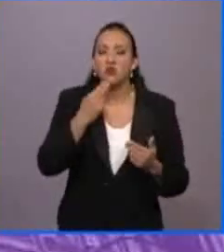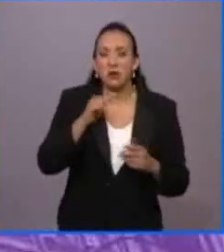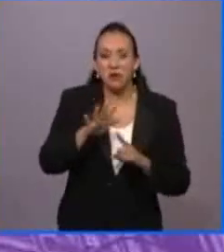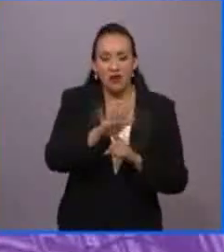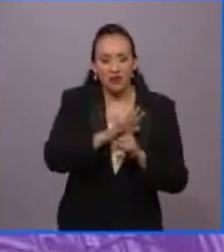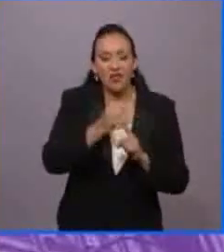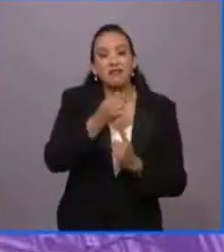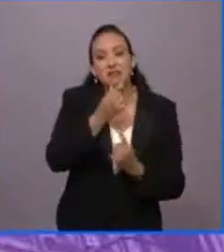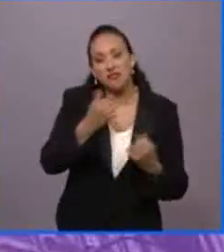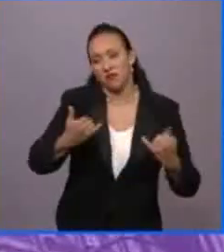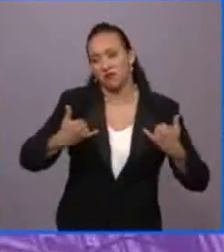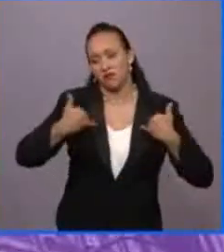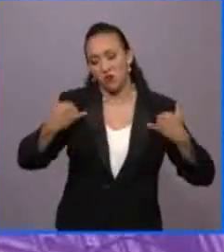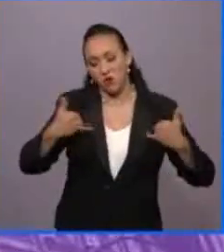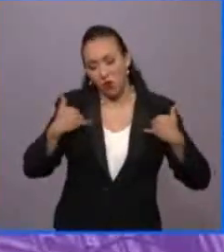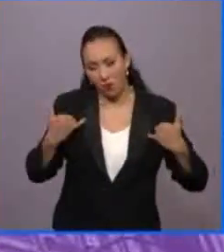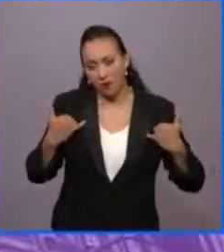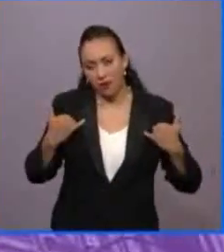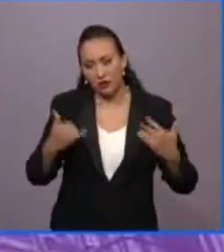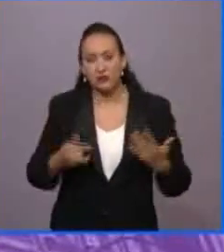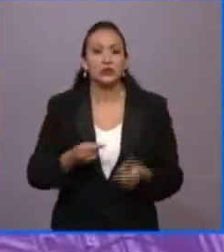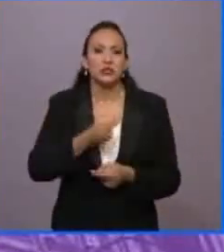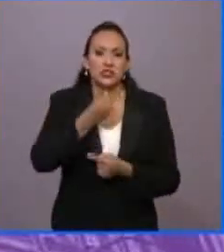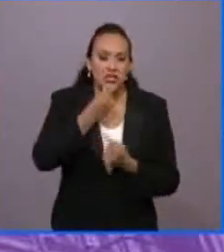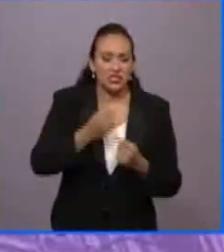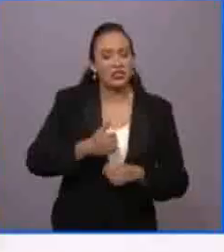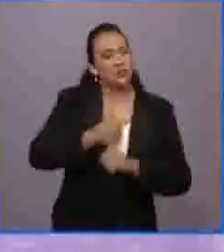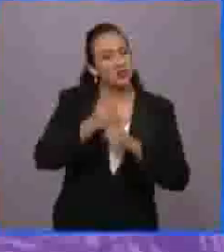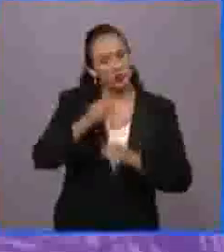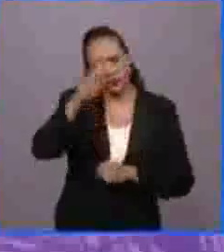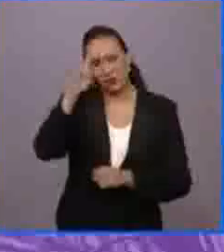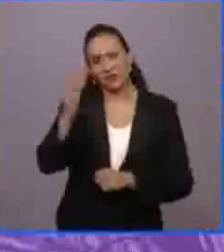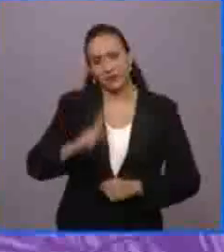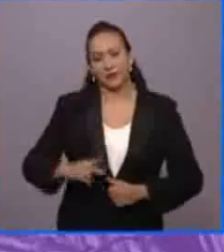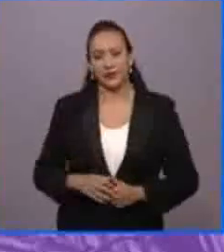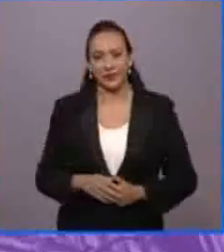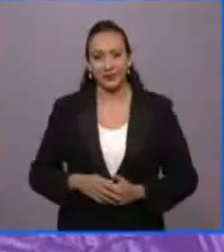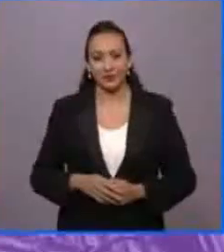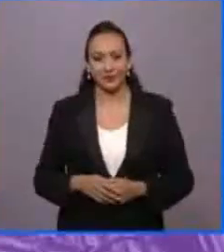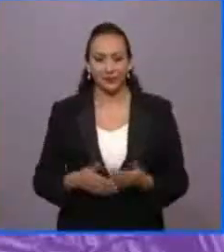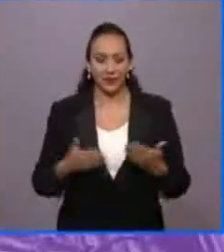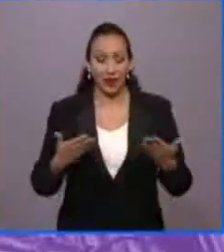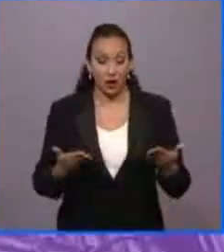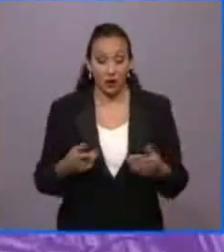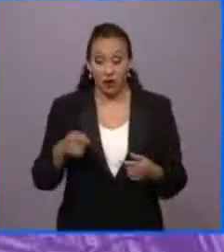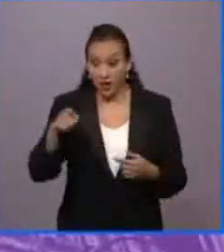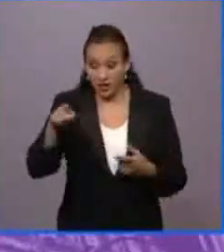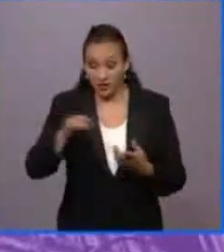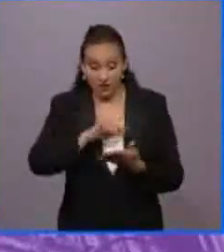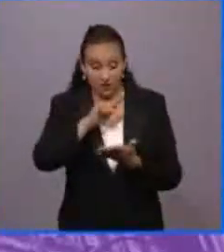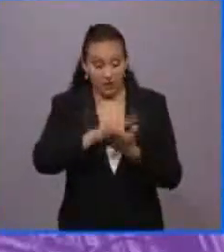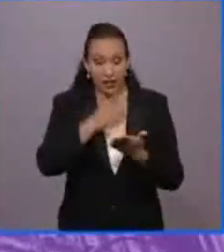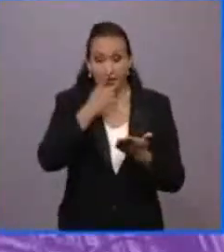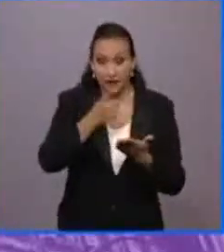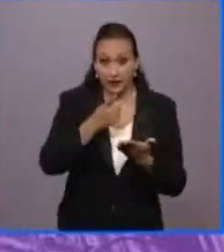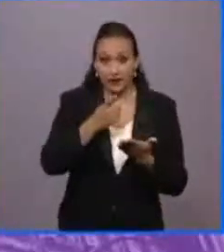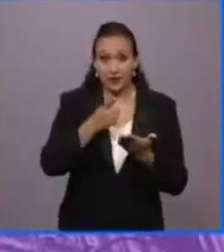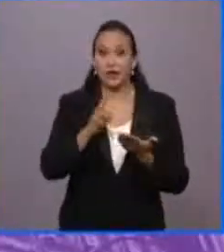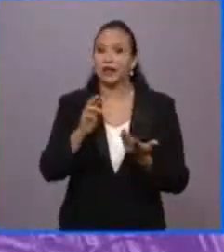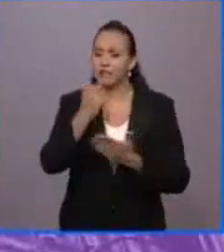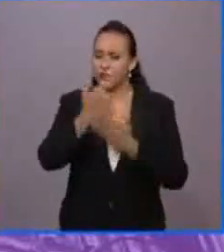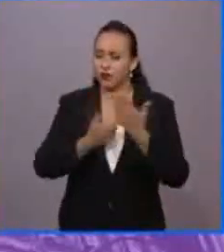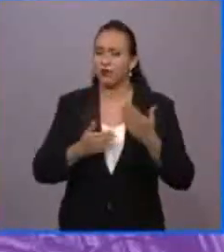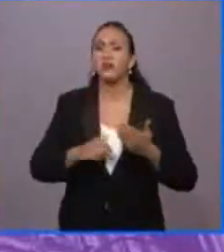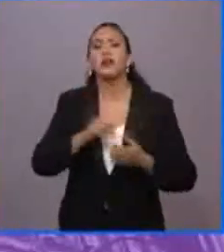y adolescentes, facilitando su victimización. No vulnera los principios de legalidad y seguridad